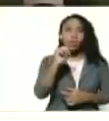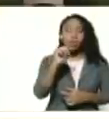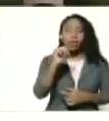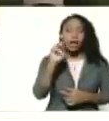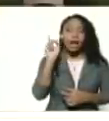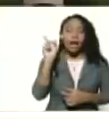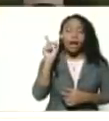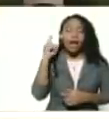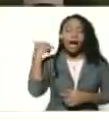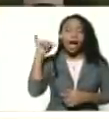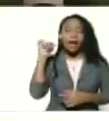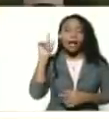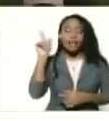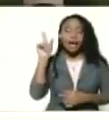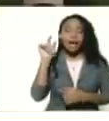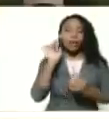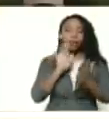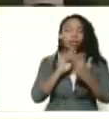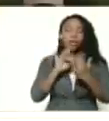Naúm está en San Bernardino,